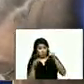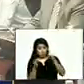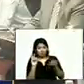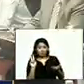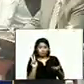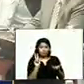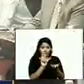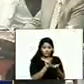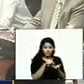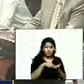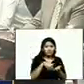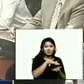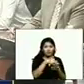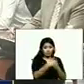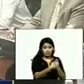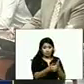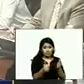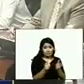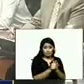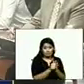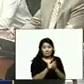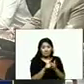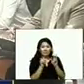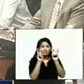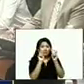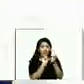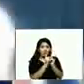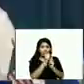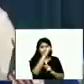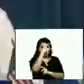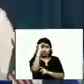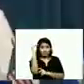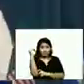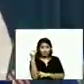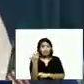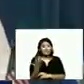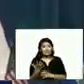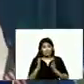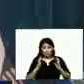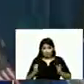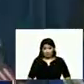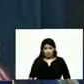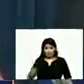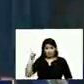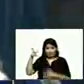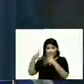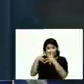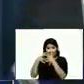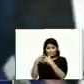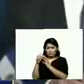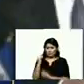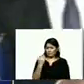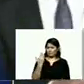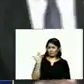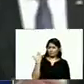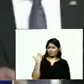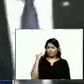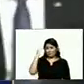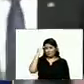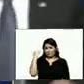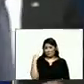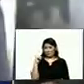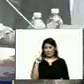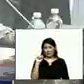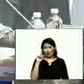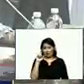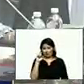Exteriores para explicar los acuerdos que el país suscribió con Estados Unidos hace algunos días. Alexandra Gil fue tajante y